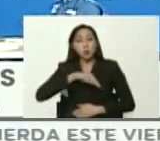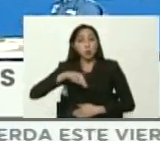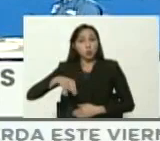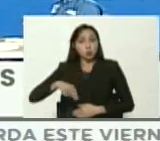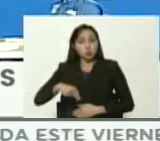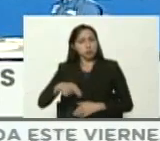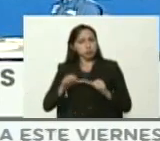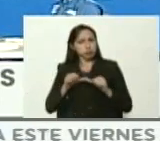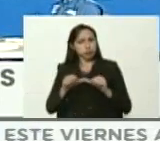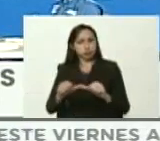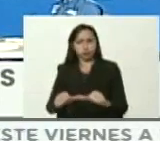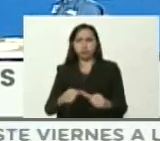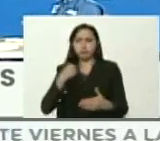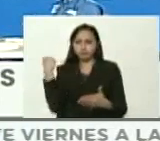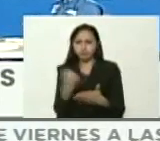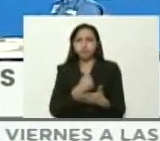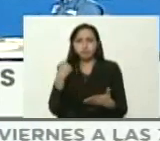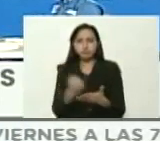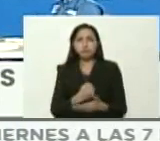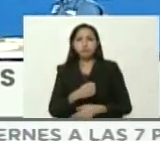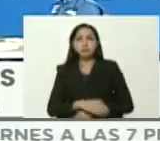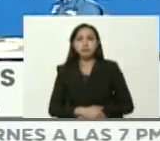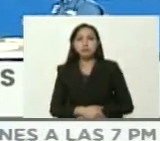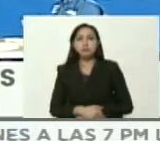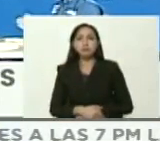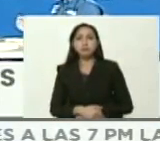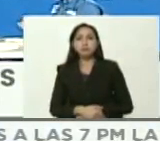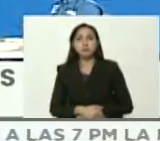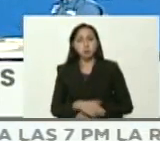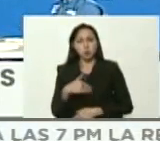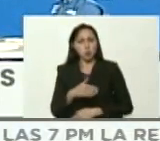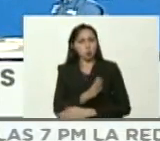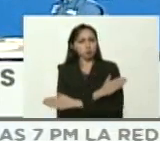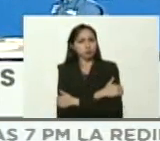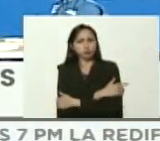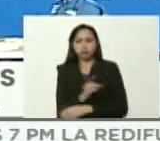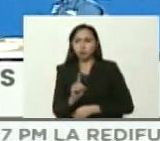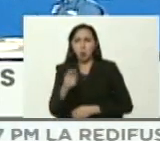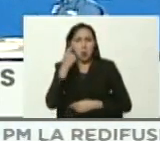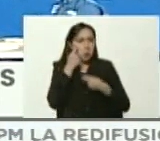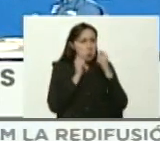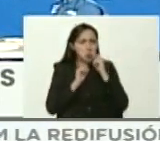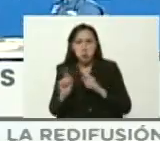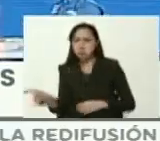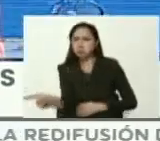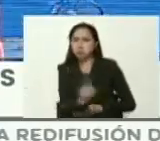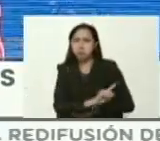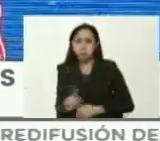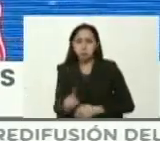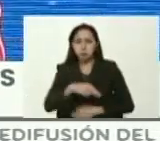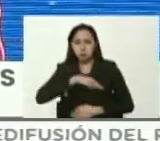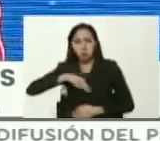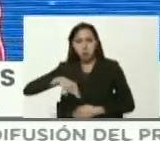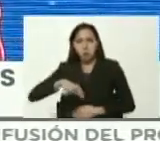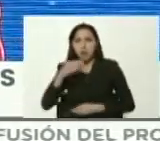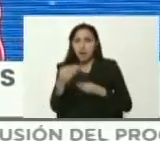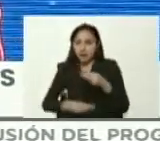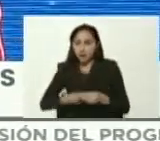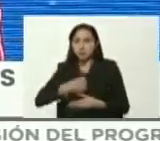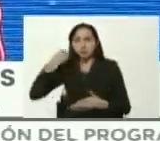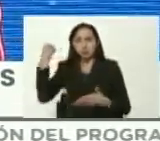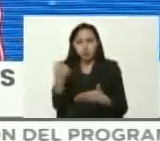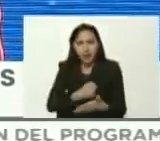brazos cruzados, nosotros no nos quedamos lloriqueando, nosotros lo que hacemos es